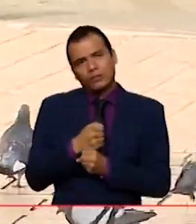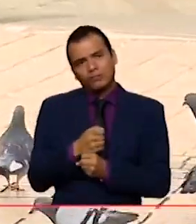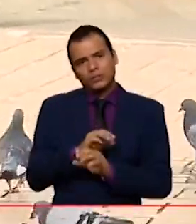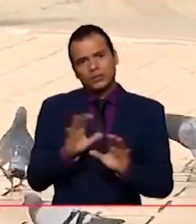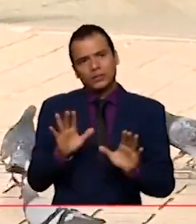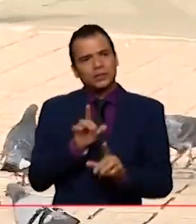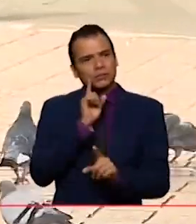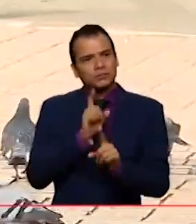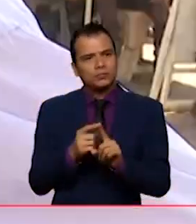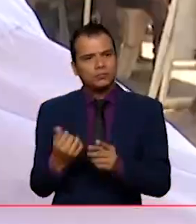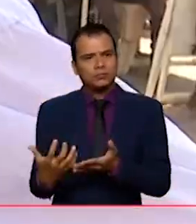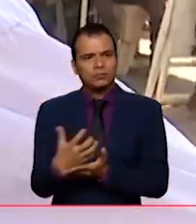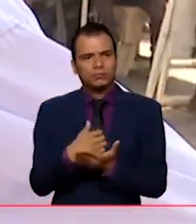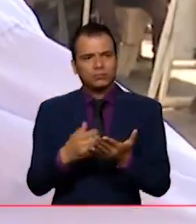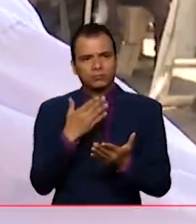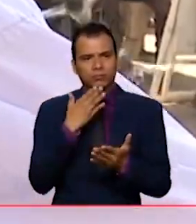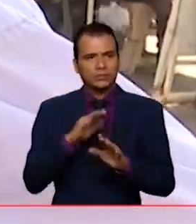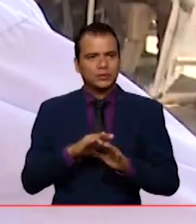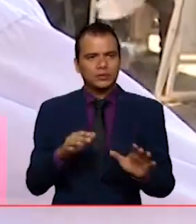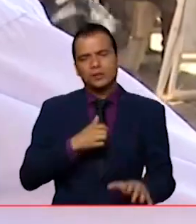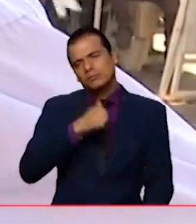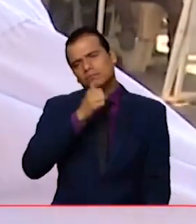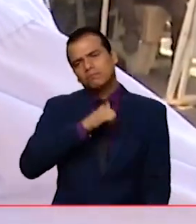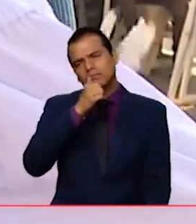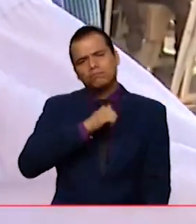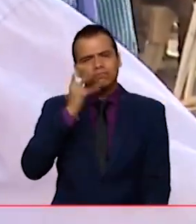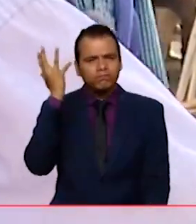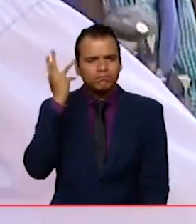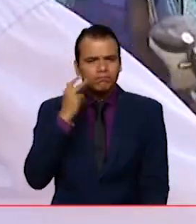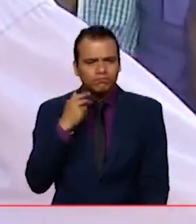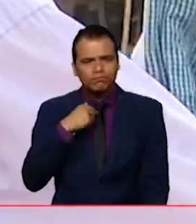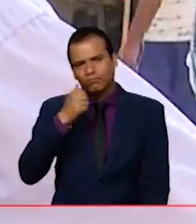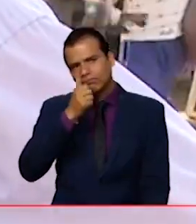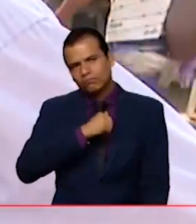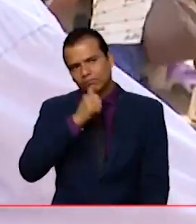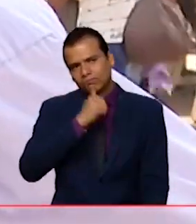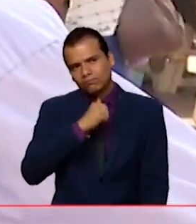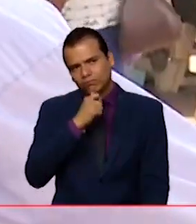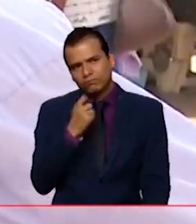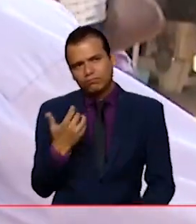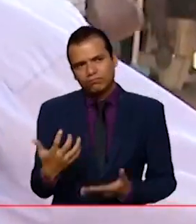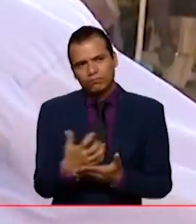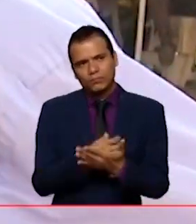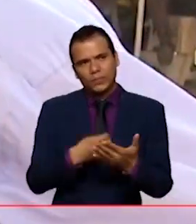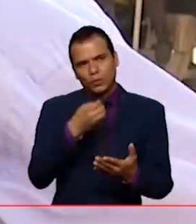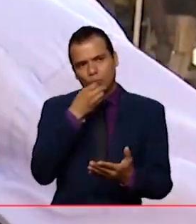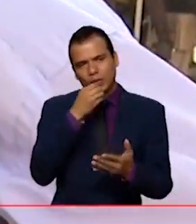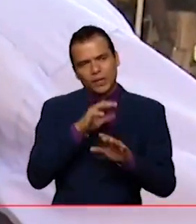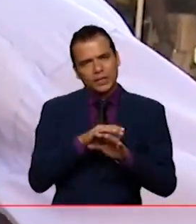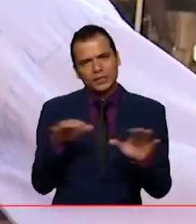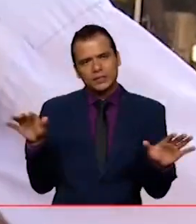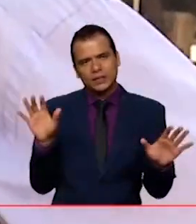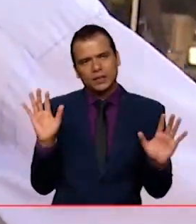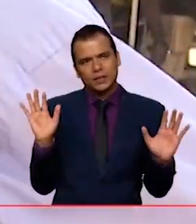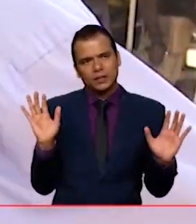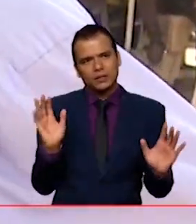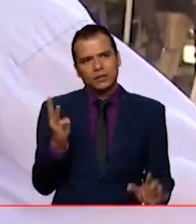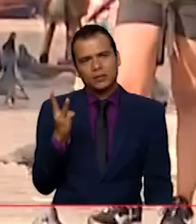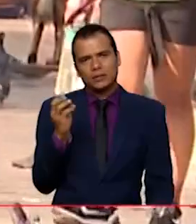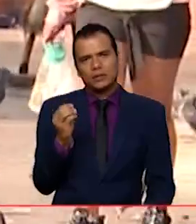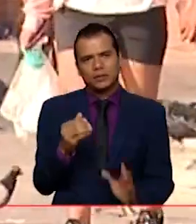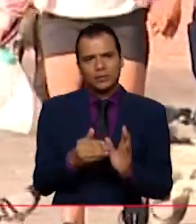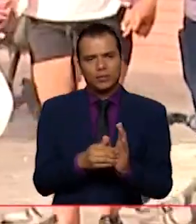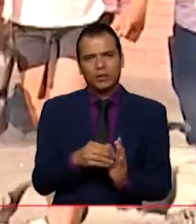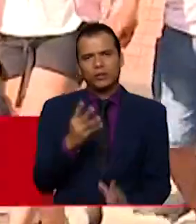ingresos. Nosotros estamos tirando, como se dice, aguante. Aguante, aquí trabajamos, nos ganamos la comida, escasamente la comida, no pasa de 30, 40 mil